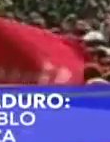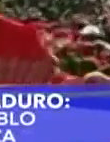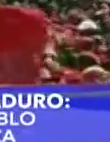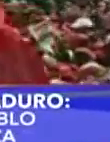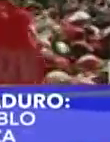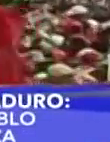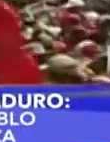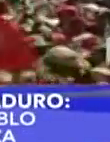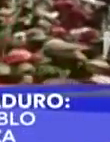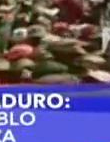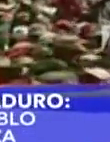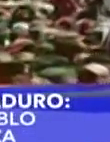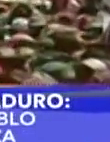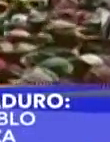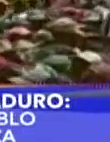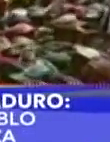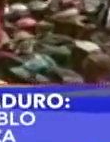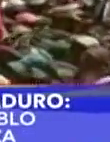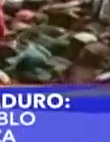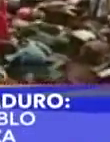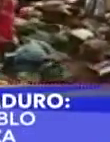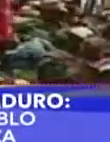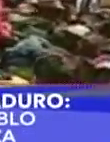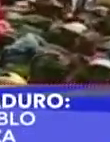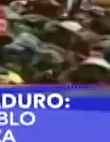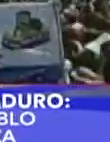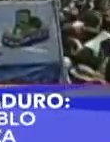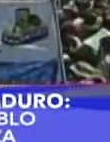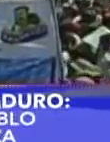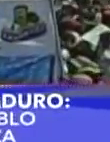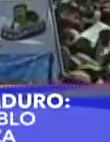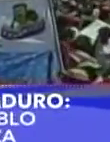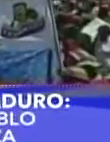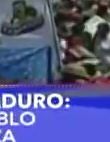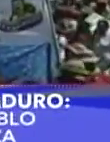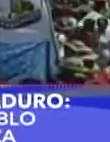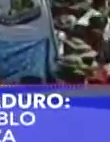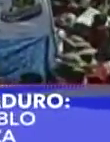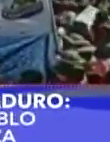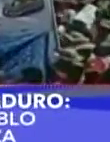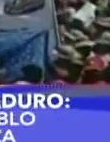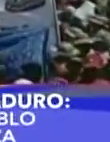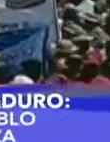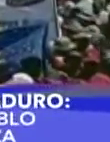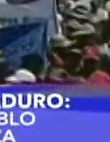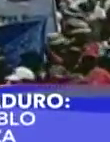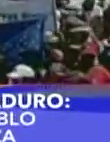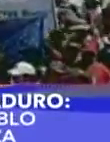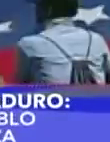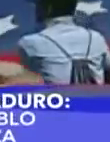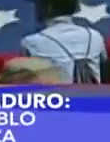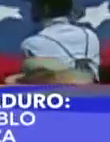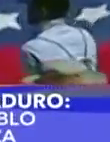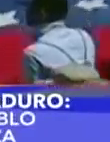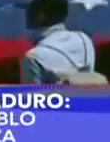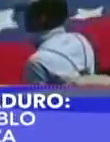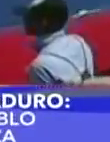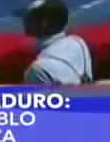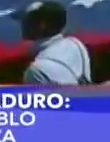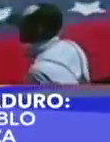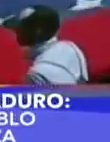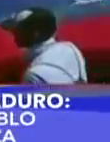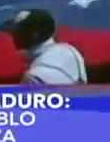imágenes, para enviar comentarios, para decirle al pueblo, esta es la verdad, el pueblo bolivariano es mayoría, está en las calles, está